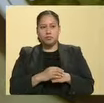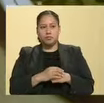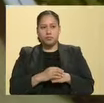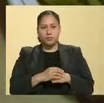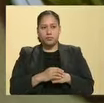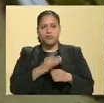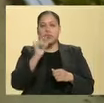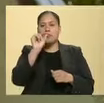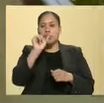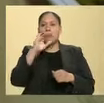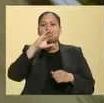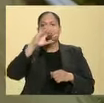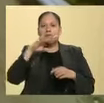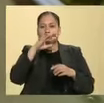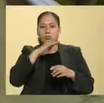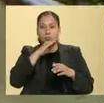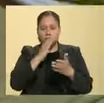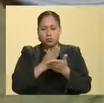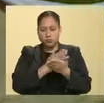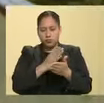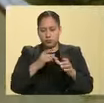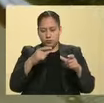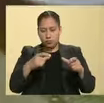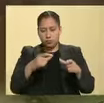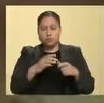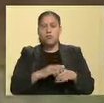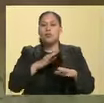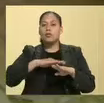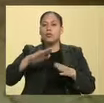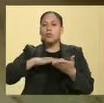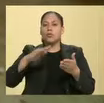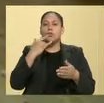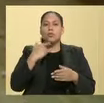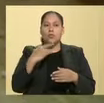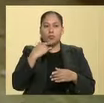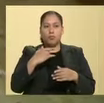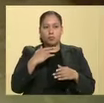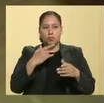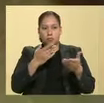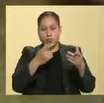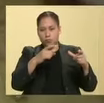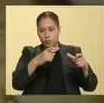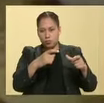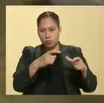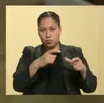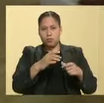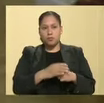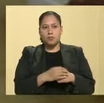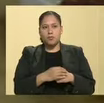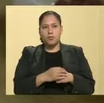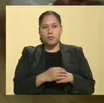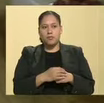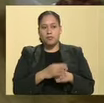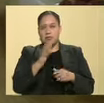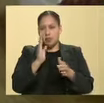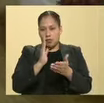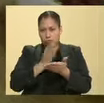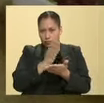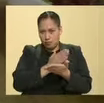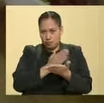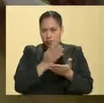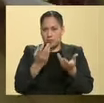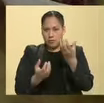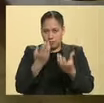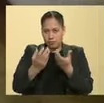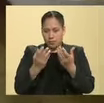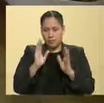Poca cebollita. Los nopalitos, ¿usted los ve? Tiernitos. Finamente.